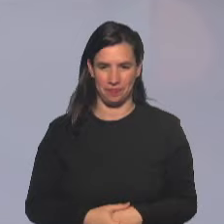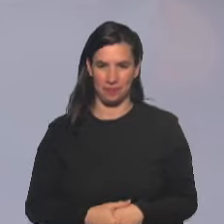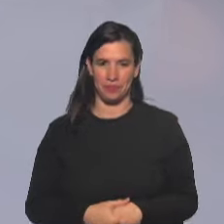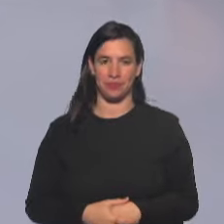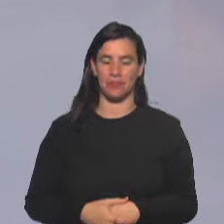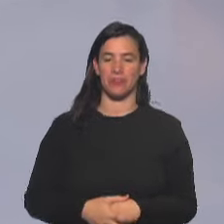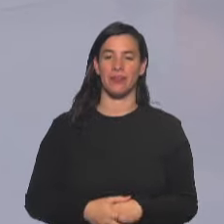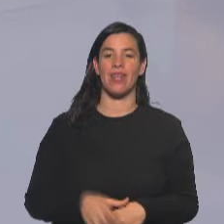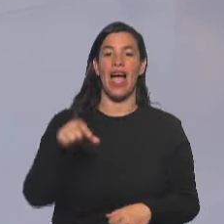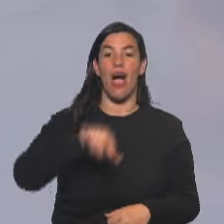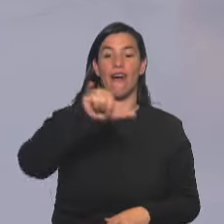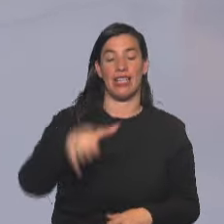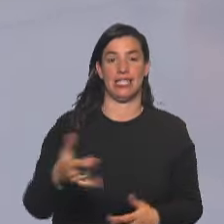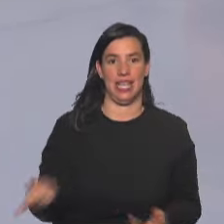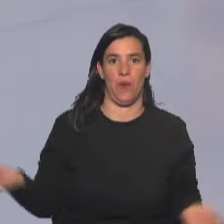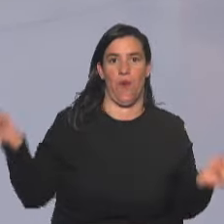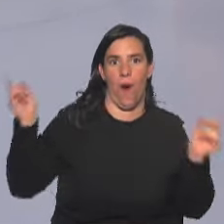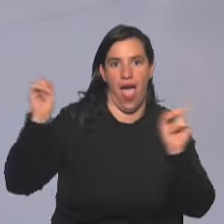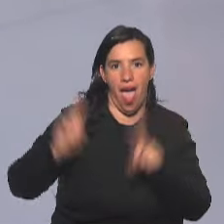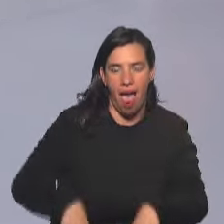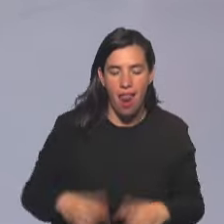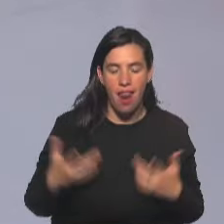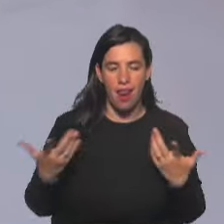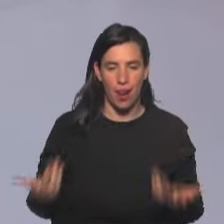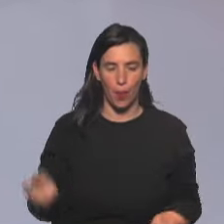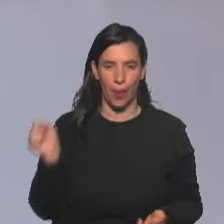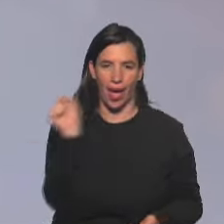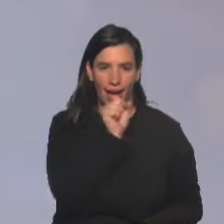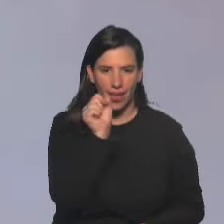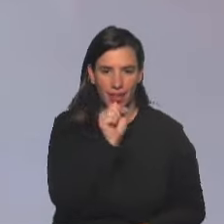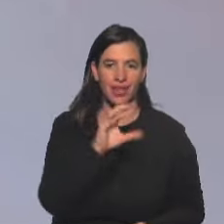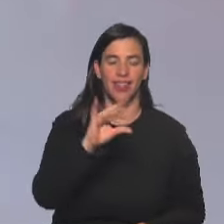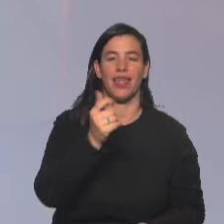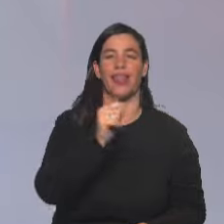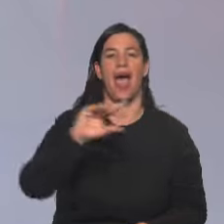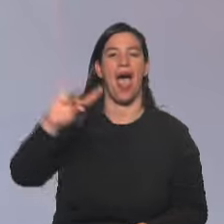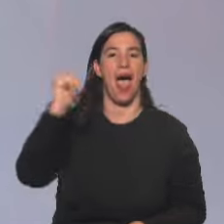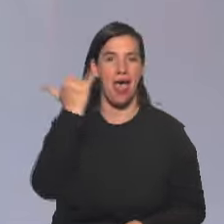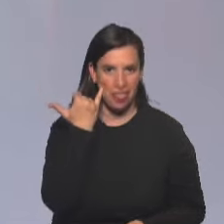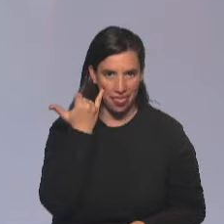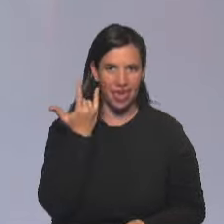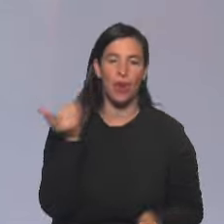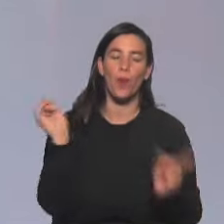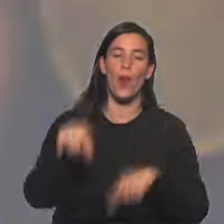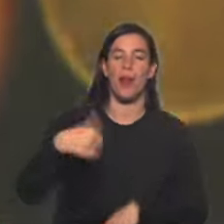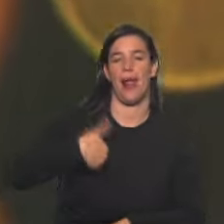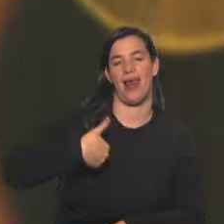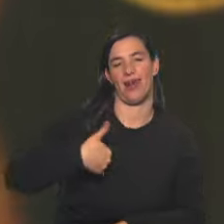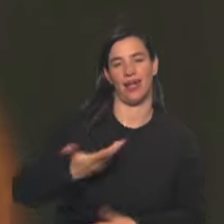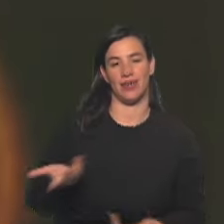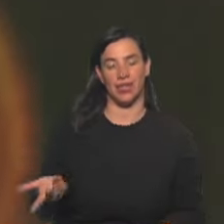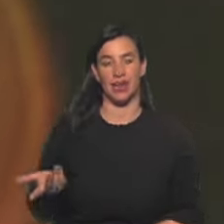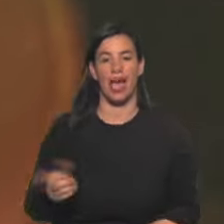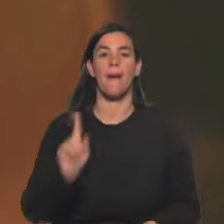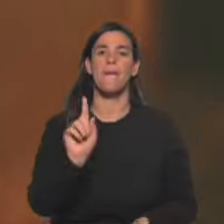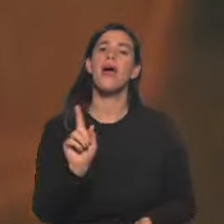sí, tenemos el regreso de este reggaetonero, puede ser, y estoy hablando de Daddy Yankee, que regresa a la Argentina, pero justamente